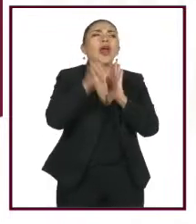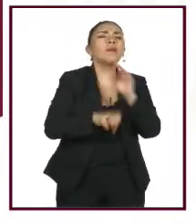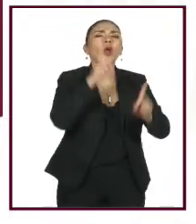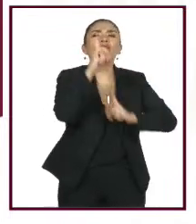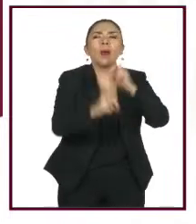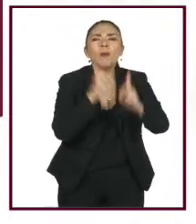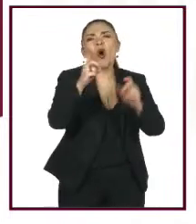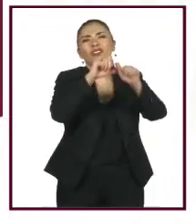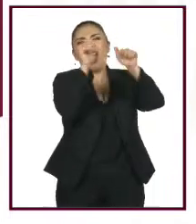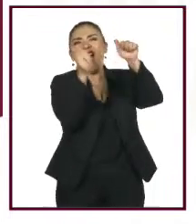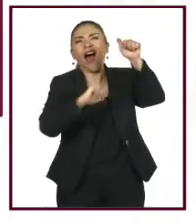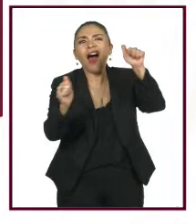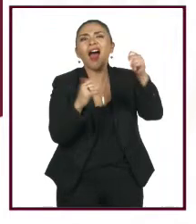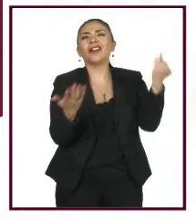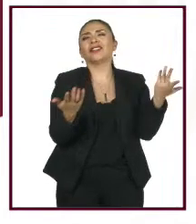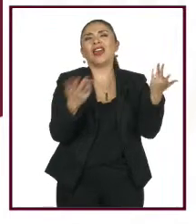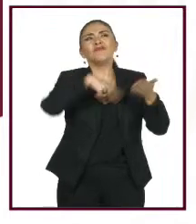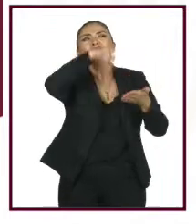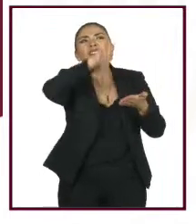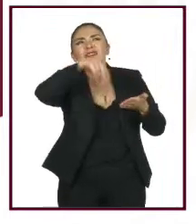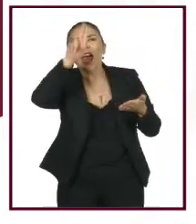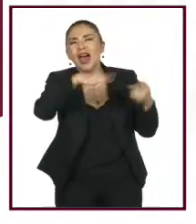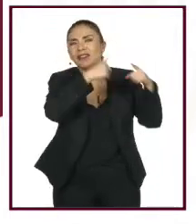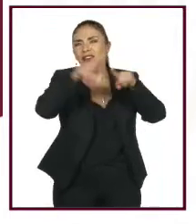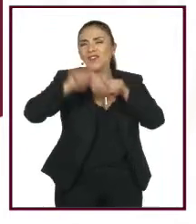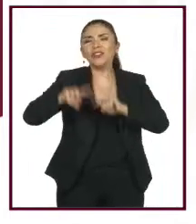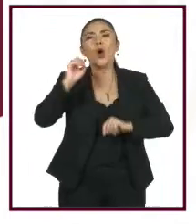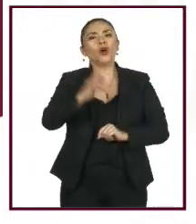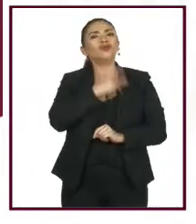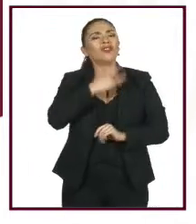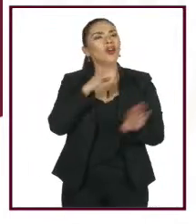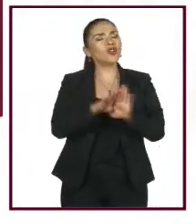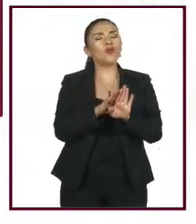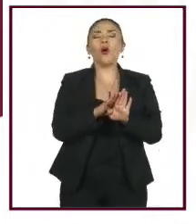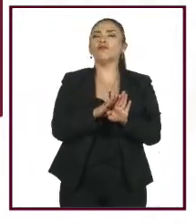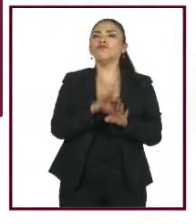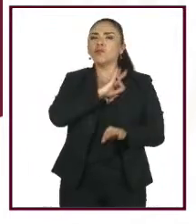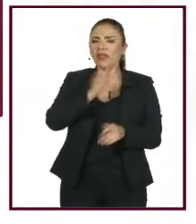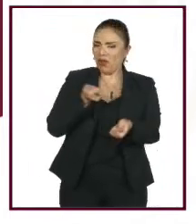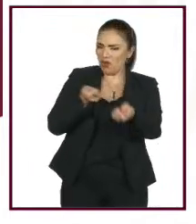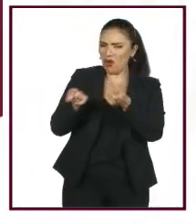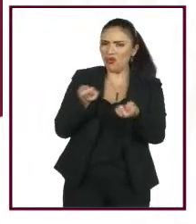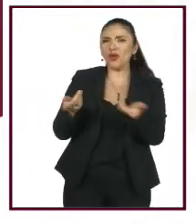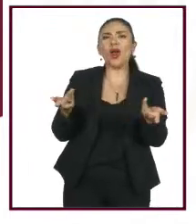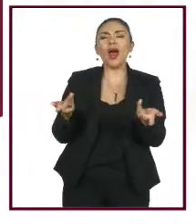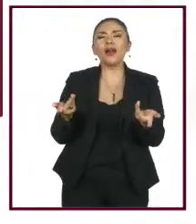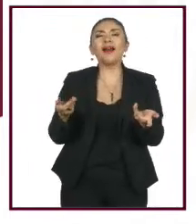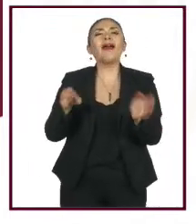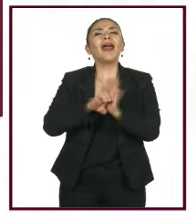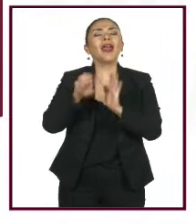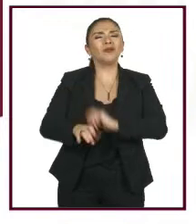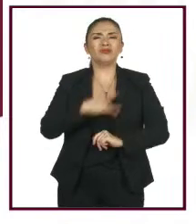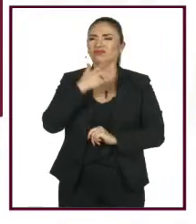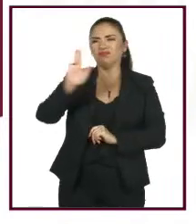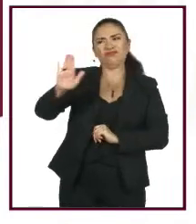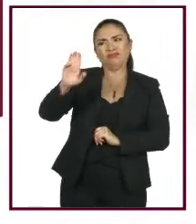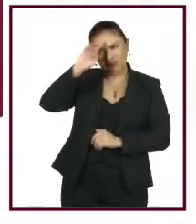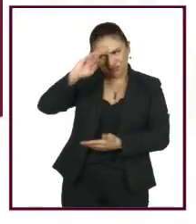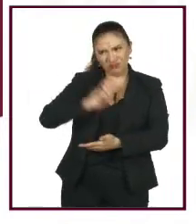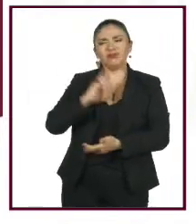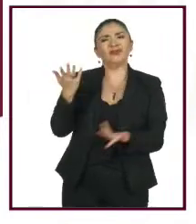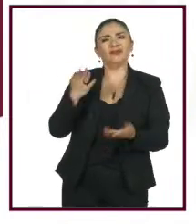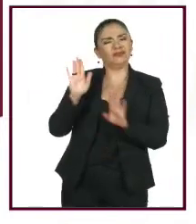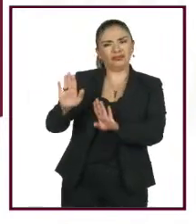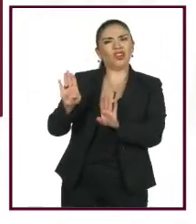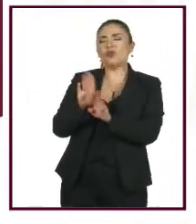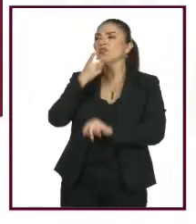de arte, también estrategias de afrontamiento, ¿no? Como poder poner límites, saber